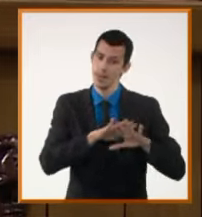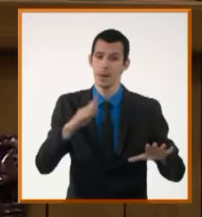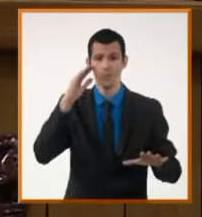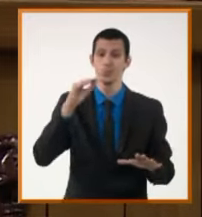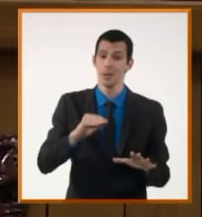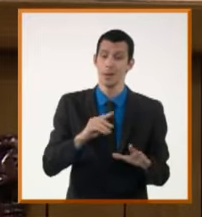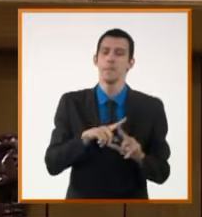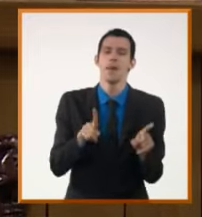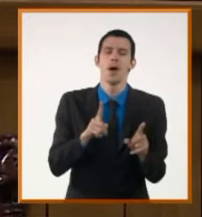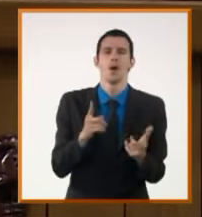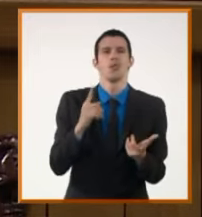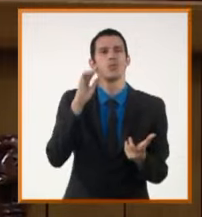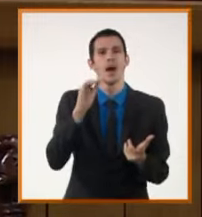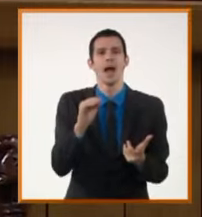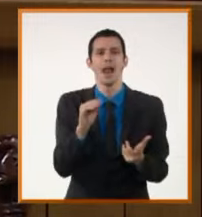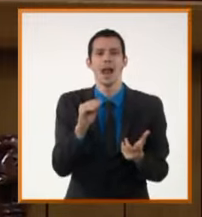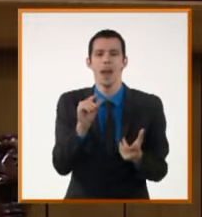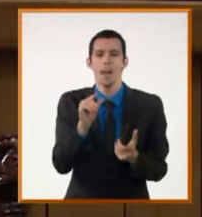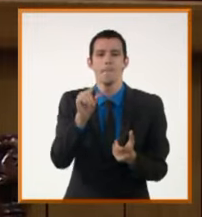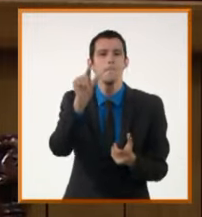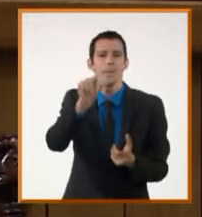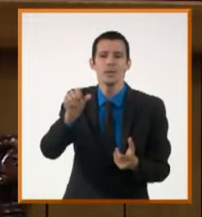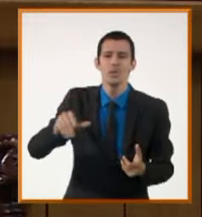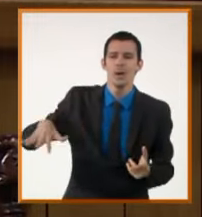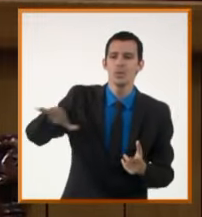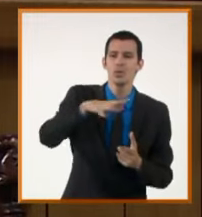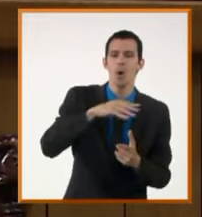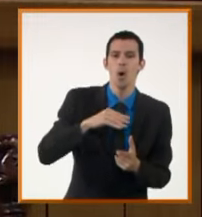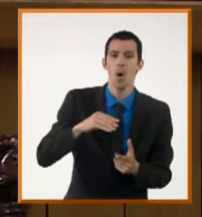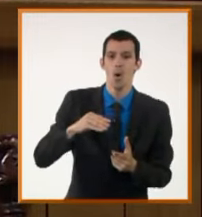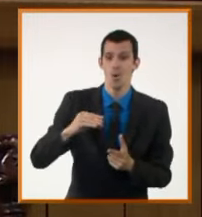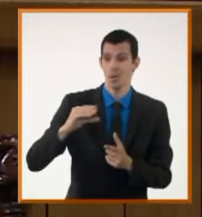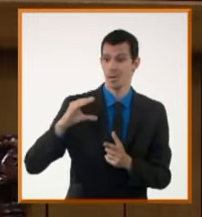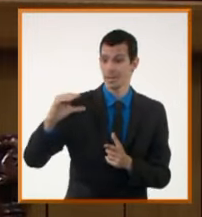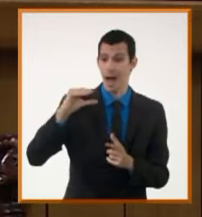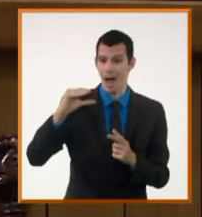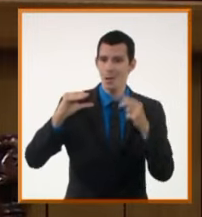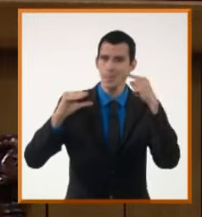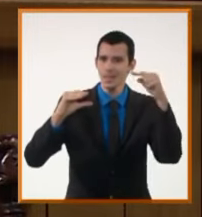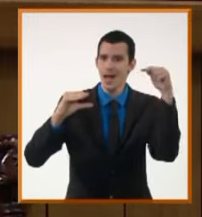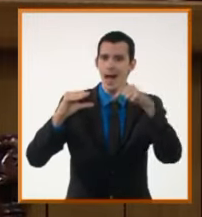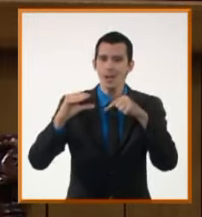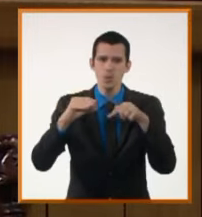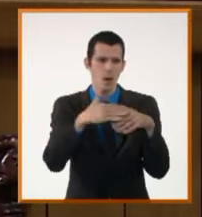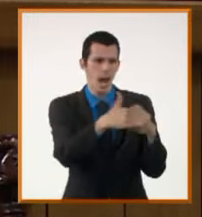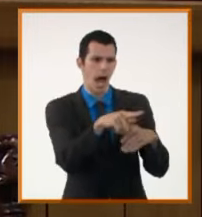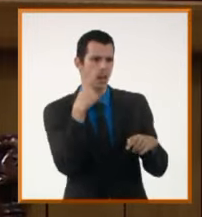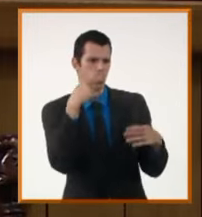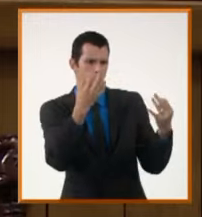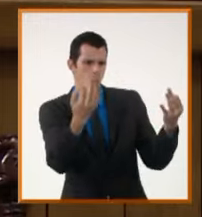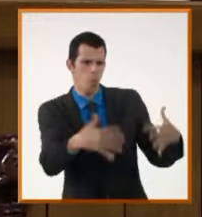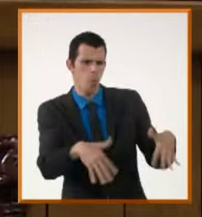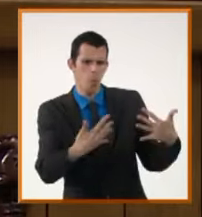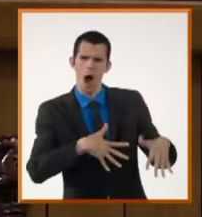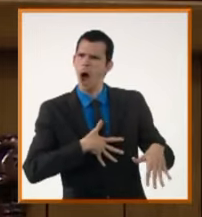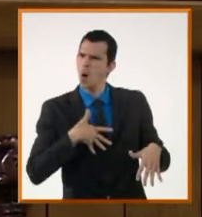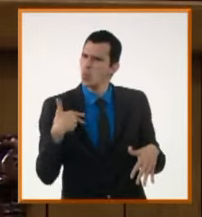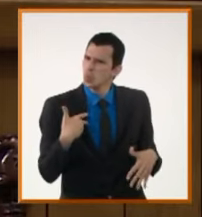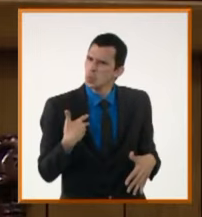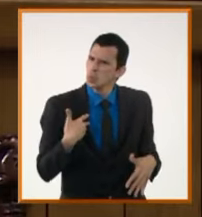bajo valor del salario, el incremento de los precios, y lo cual eso nos aconseja hacer un análisis en este